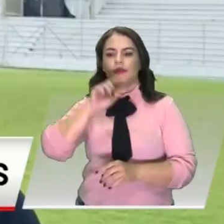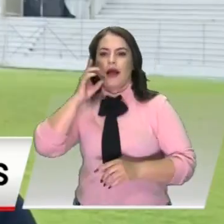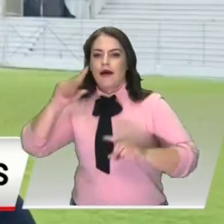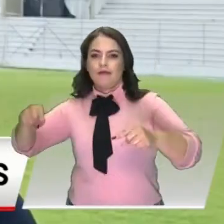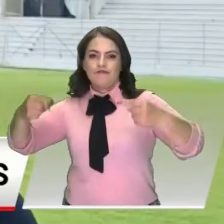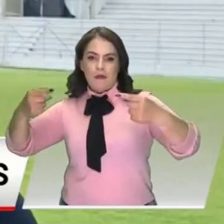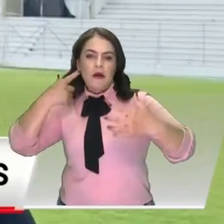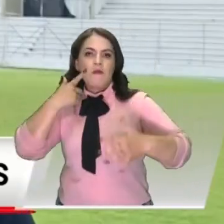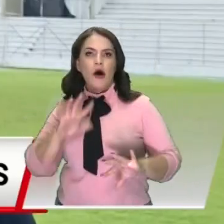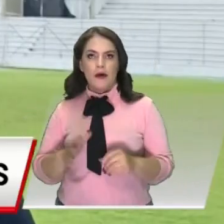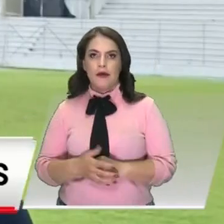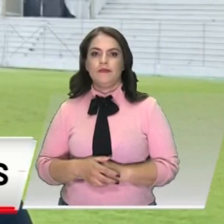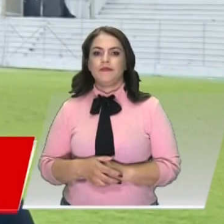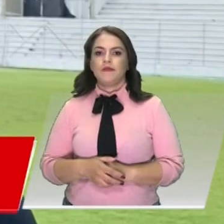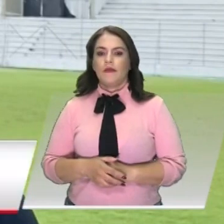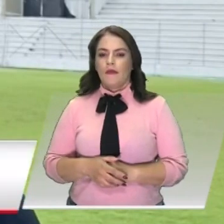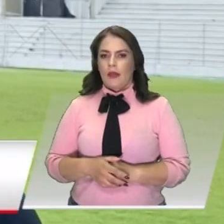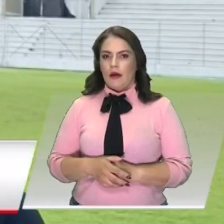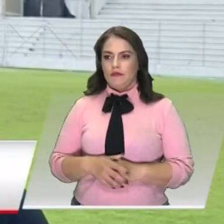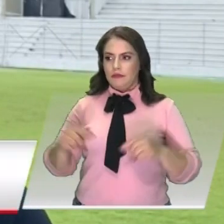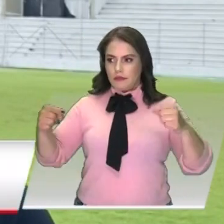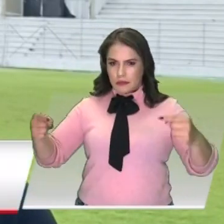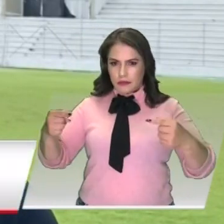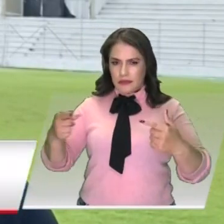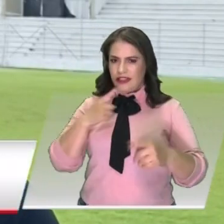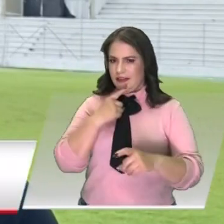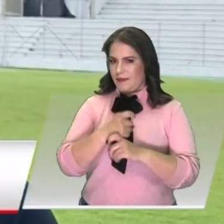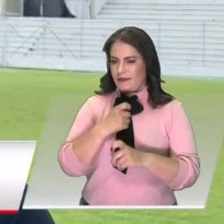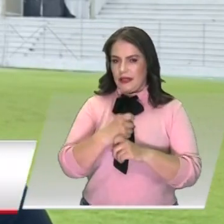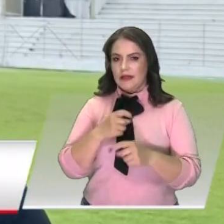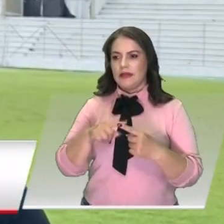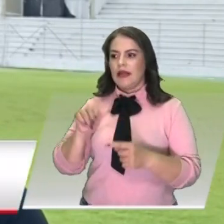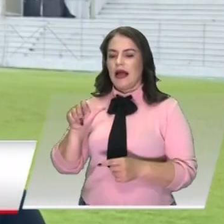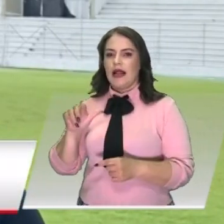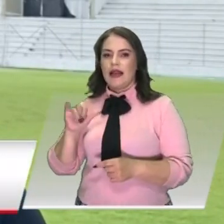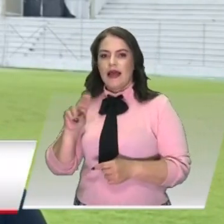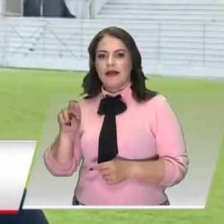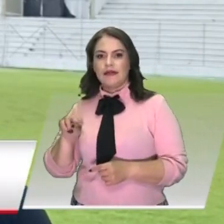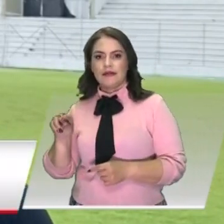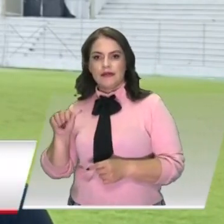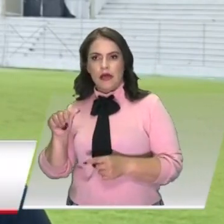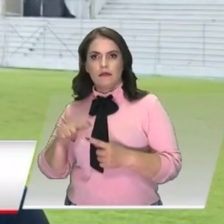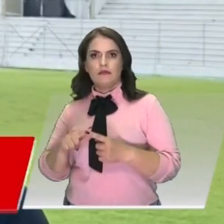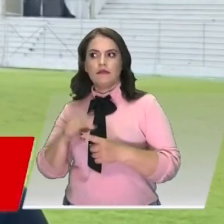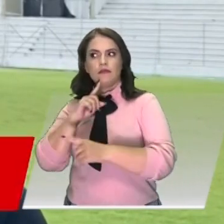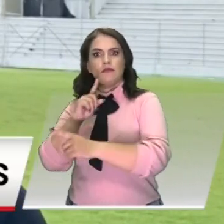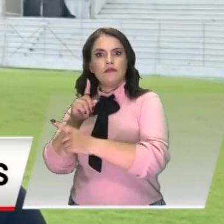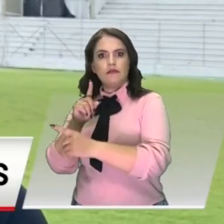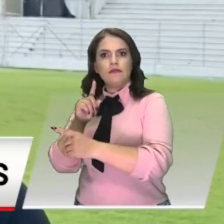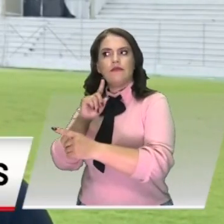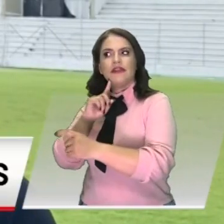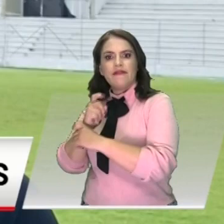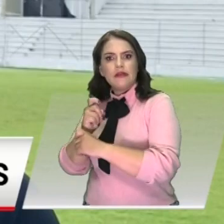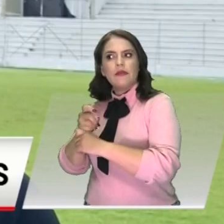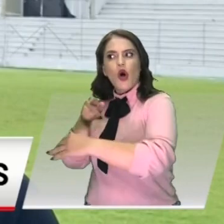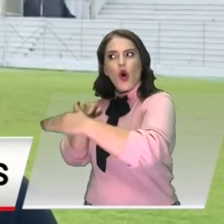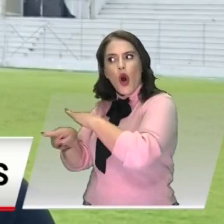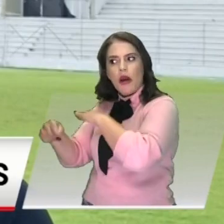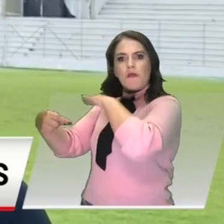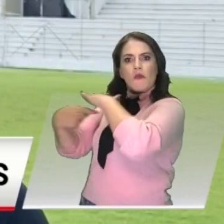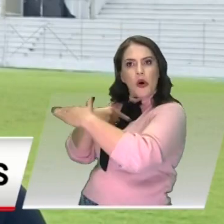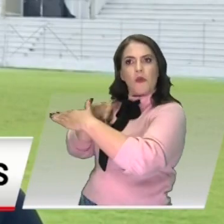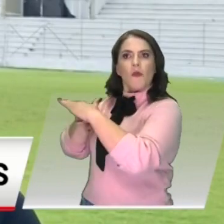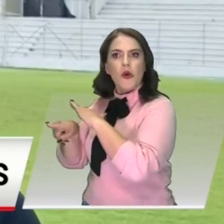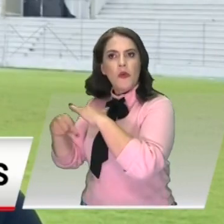es un rival difícil Alianza es un equipo que hace muchos goles pero también le hacen goles es el equipo del fútbol colombiano